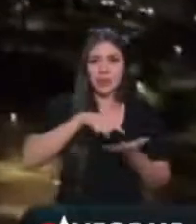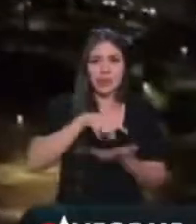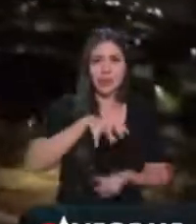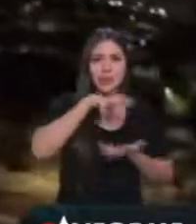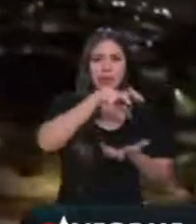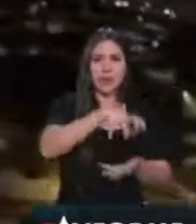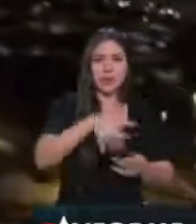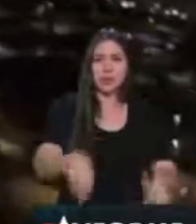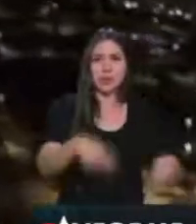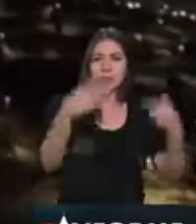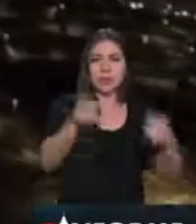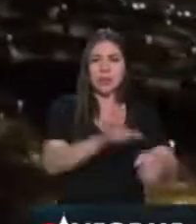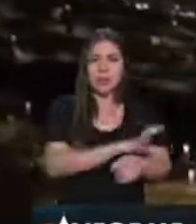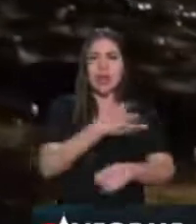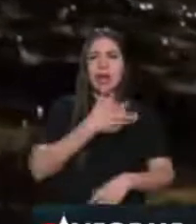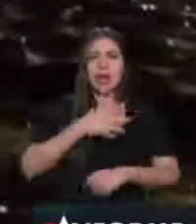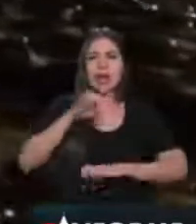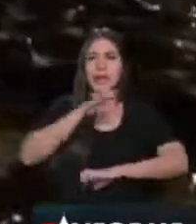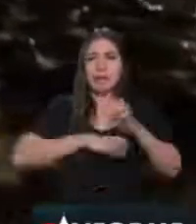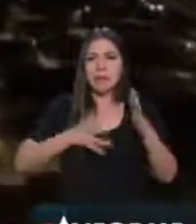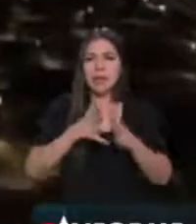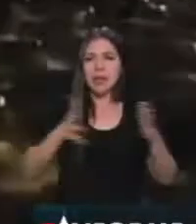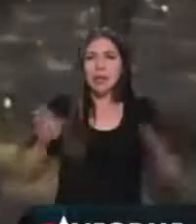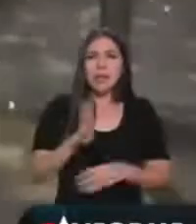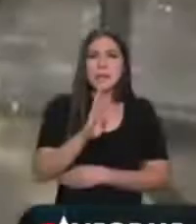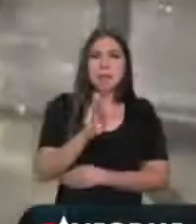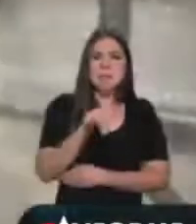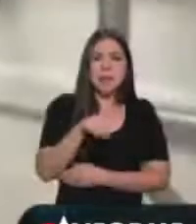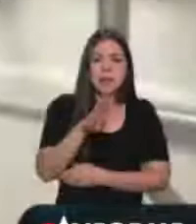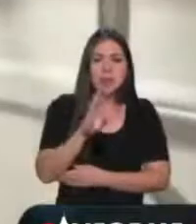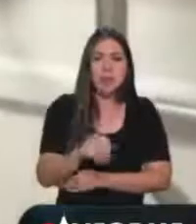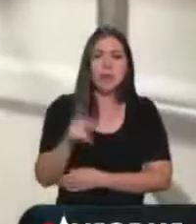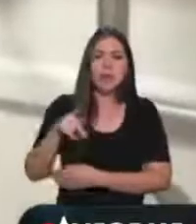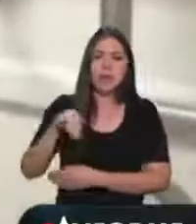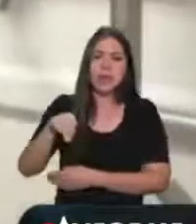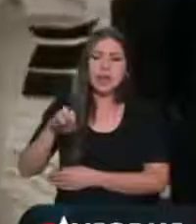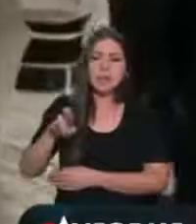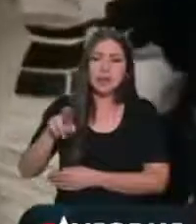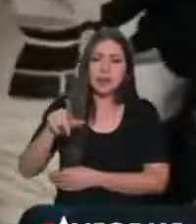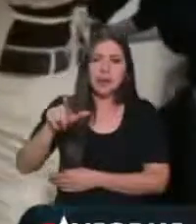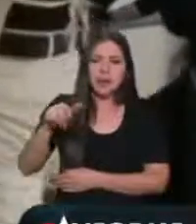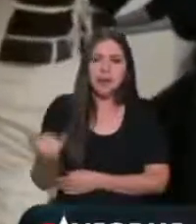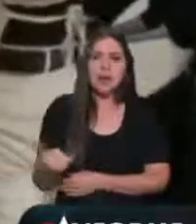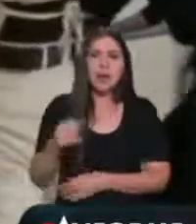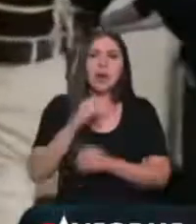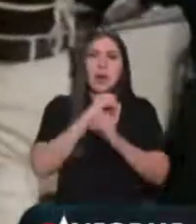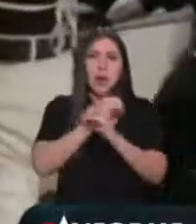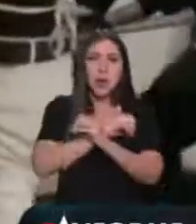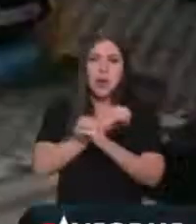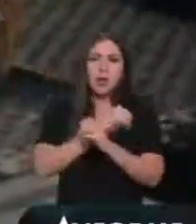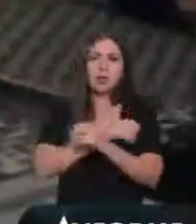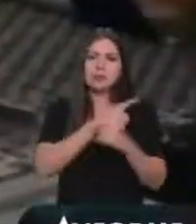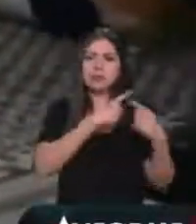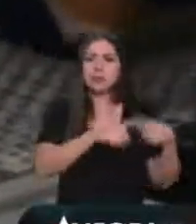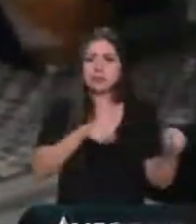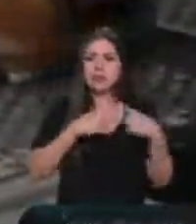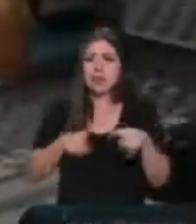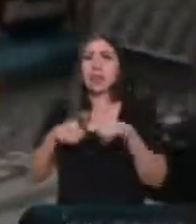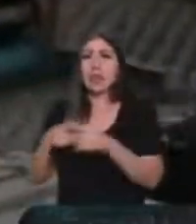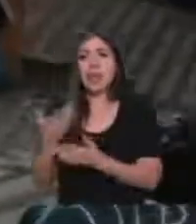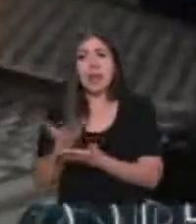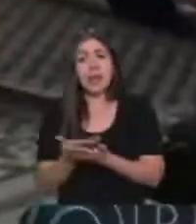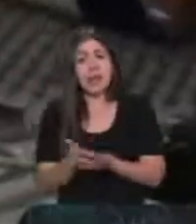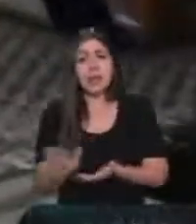grandes empresas como Bimbo, Kimberly-Clark, Oxxo, FEMSA, Cemex, Walmart, entre otras. A estas, además de contar con gastos por el